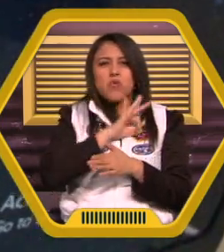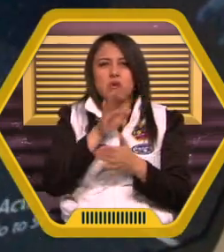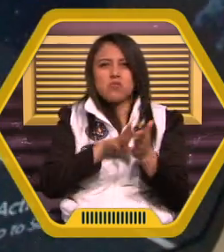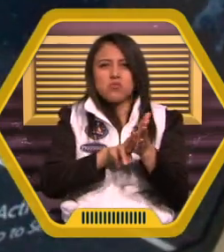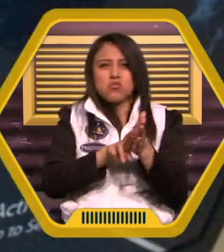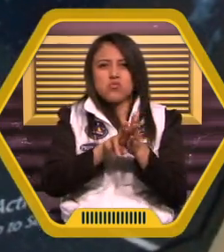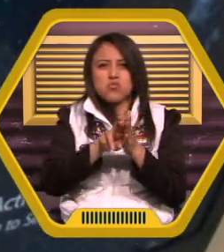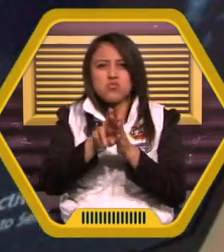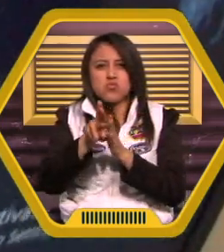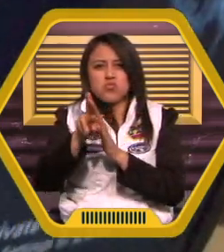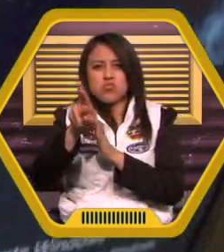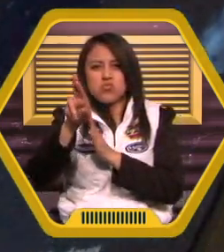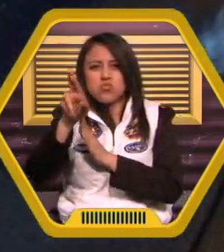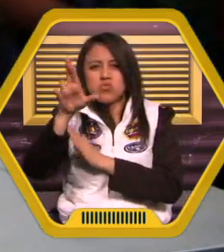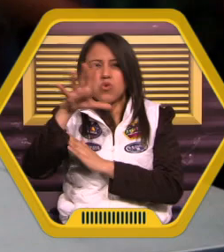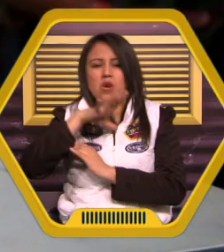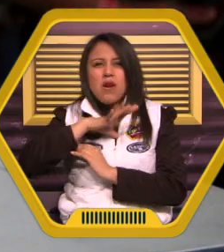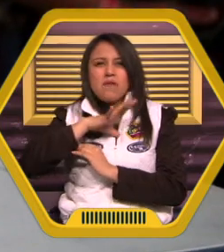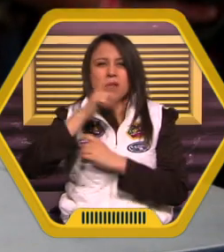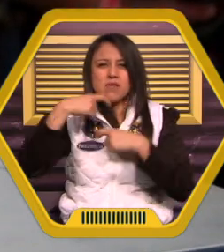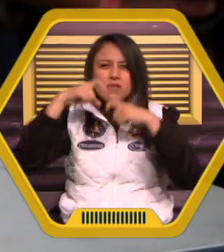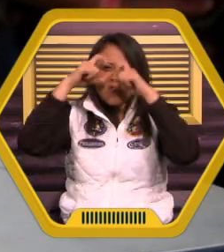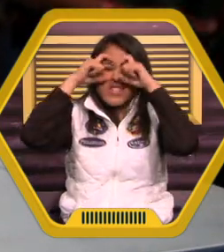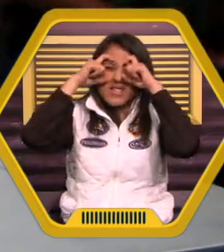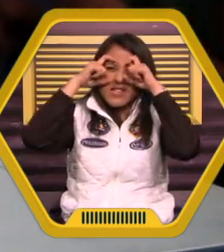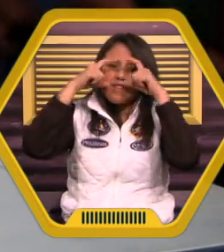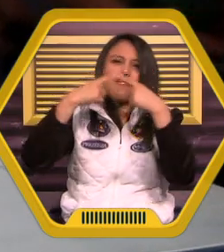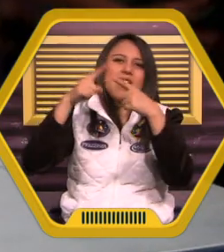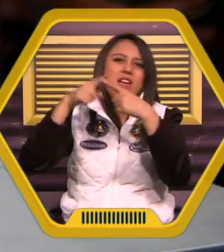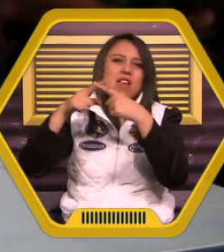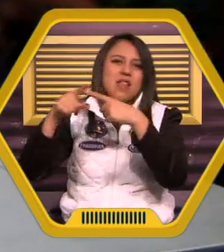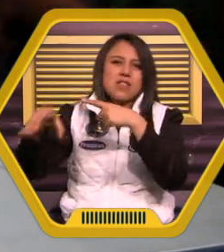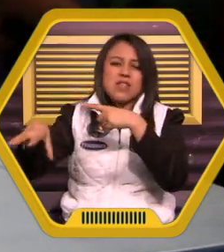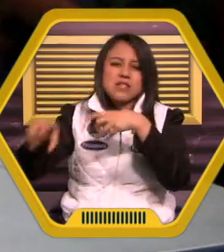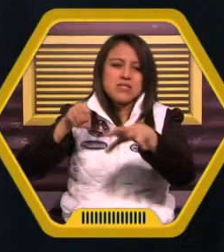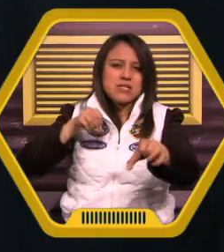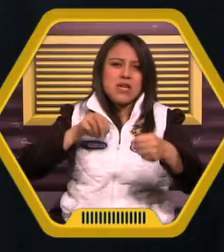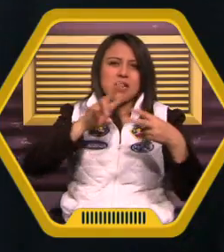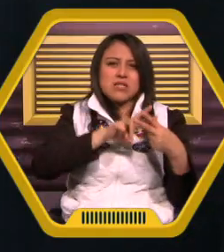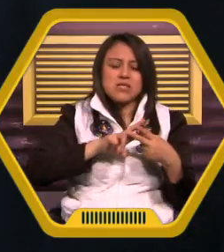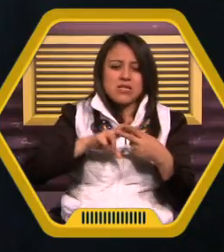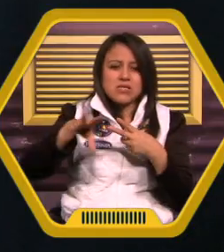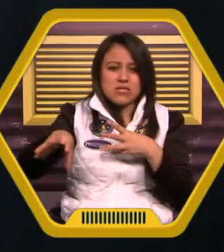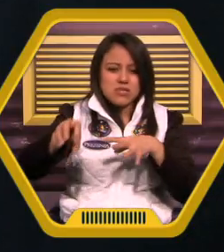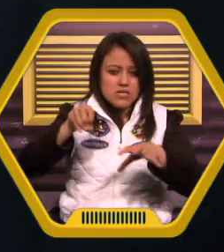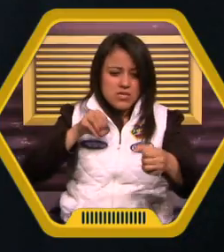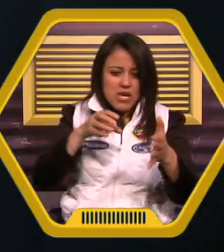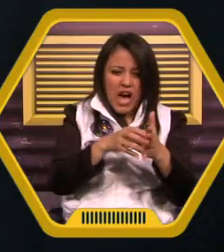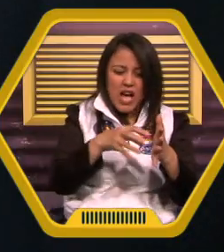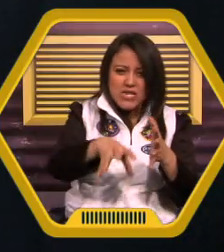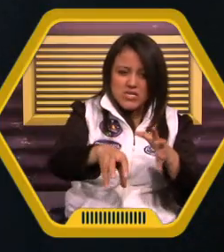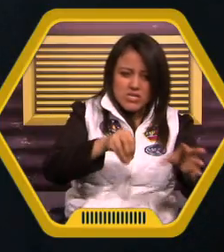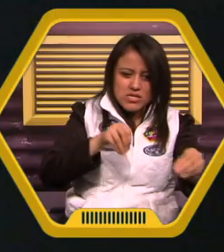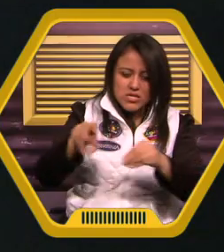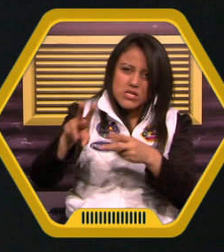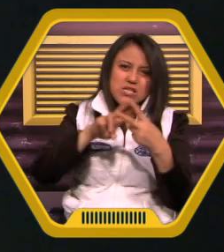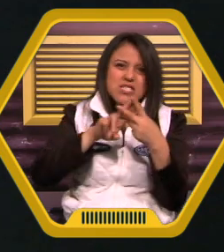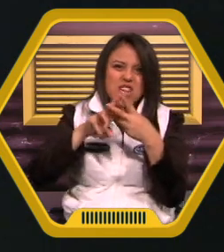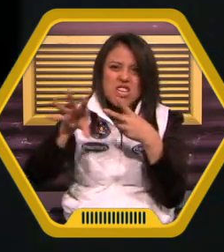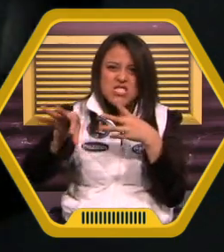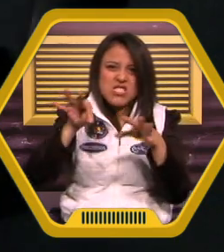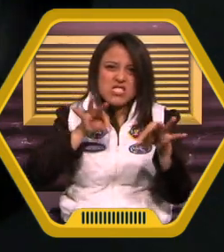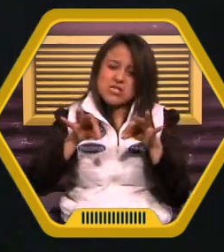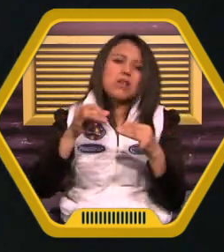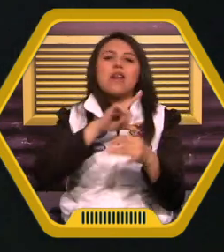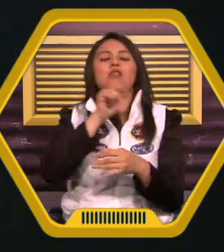galaxia y vas recolectando cajas y también vas recolectando estrellas para poder llegar a una plataforma final en donde